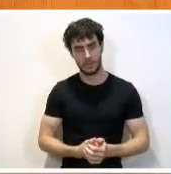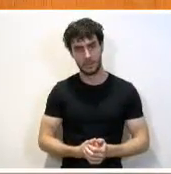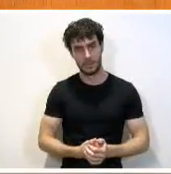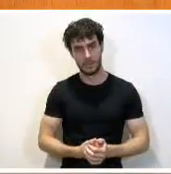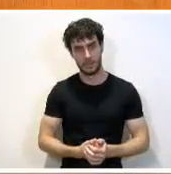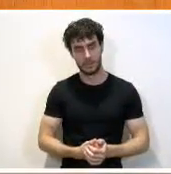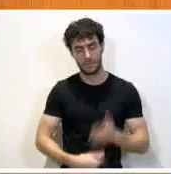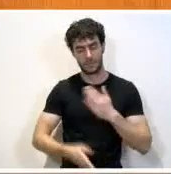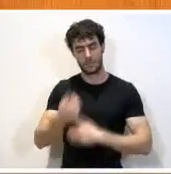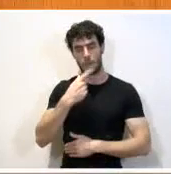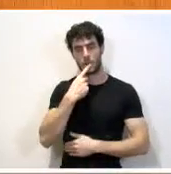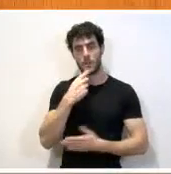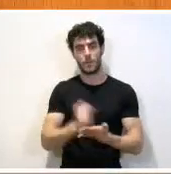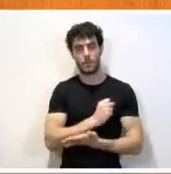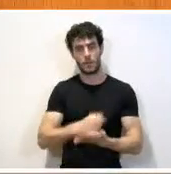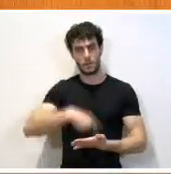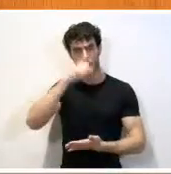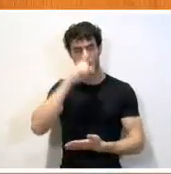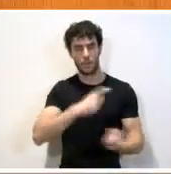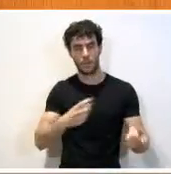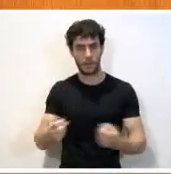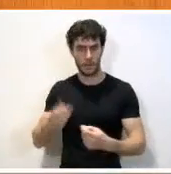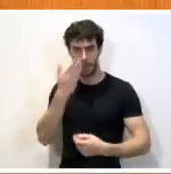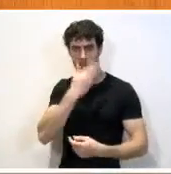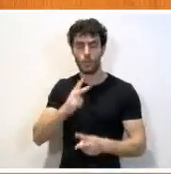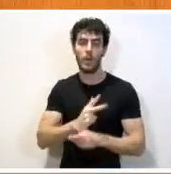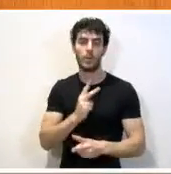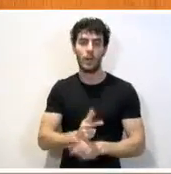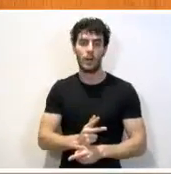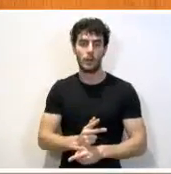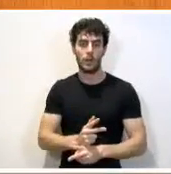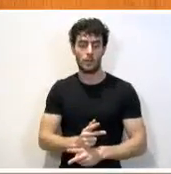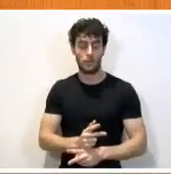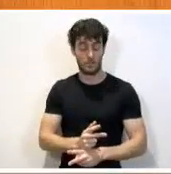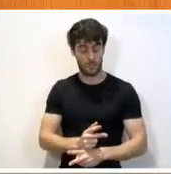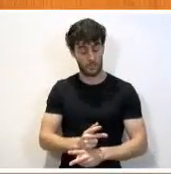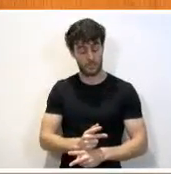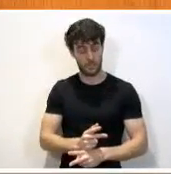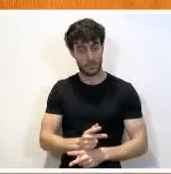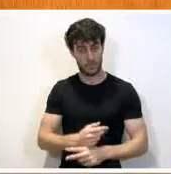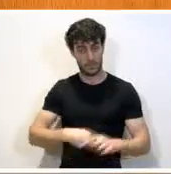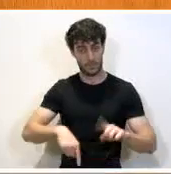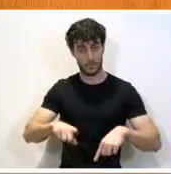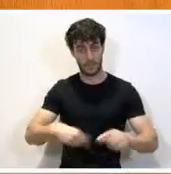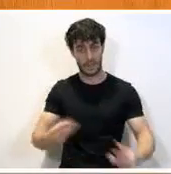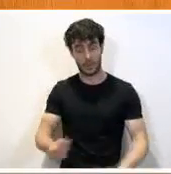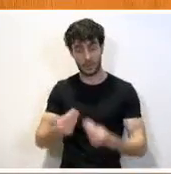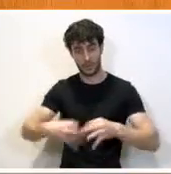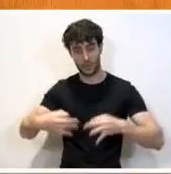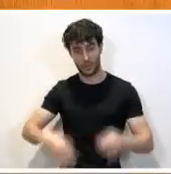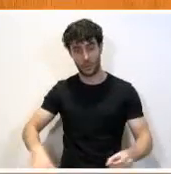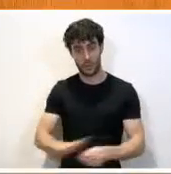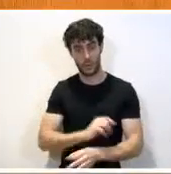Hablábamos el otro día de la falta de matrícula este año en la Escuela de Hostelería. ¿De verdad creen que no tiene nada que ver que no haya un transporte que